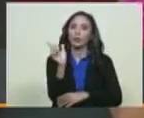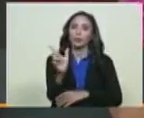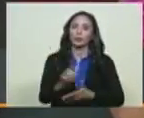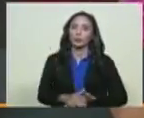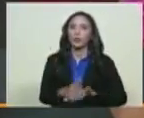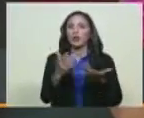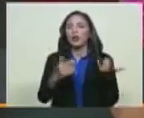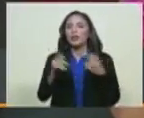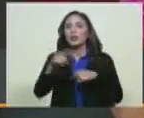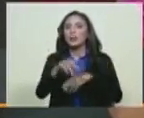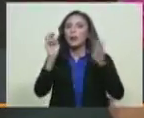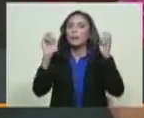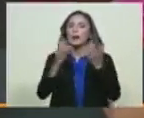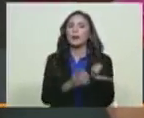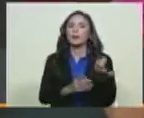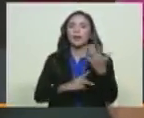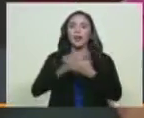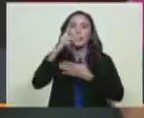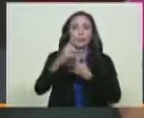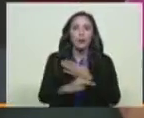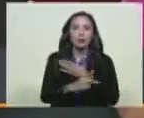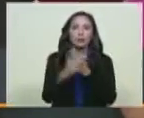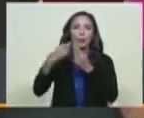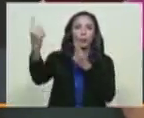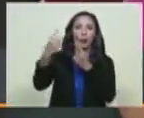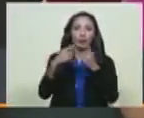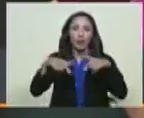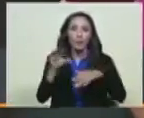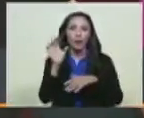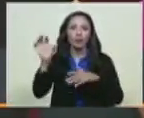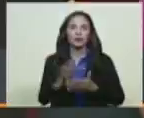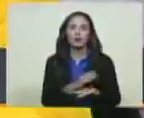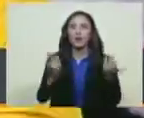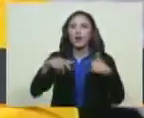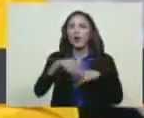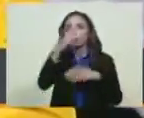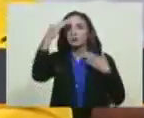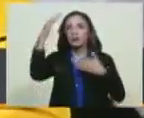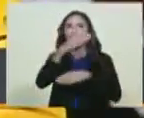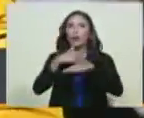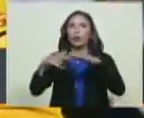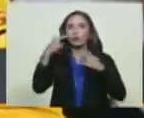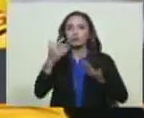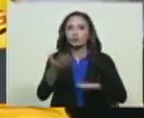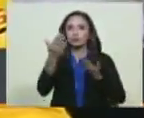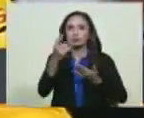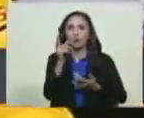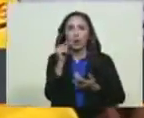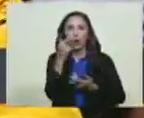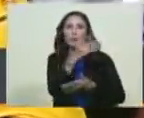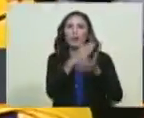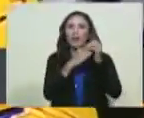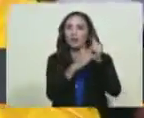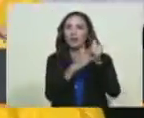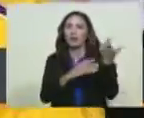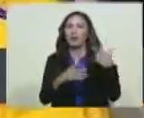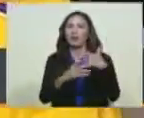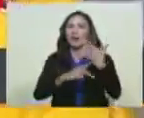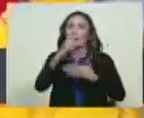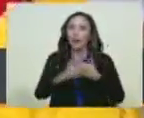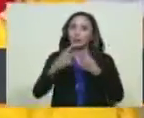gobernador de miranda hermano mayor de esta organización héctor rodríguez castro de una extraordinaria